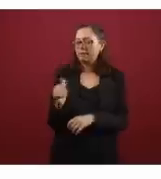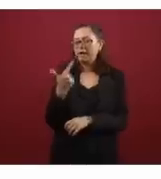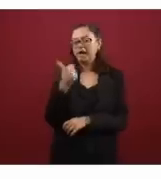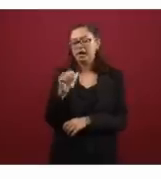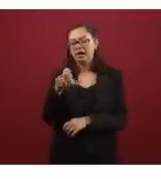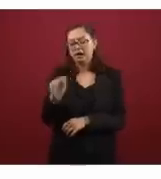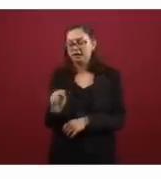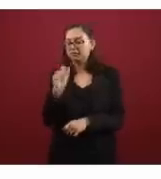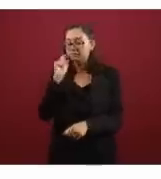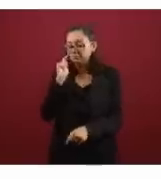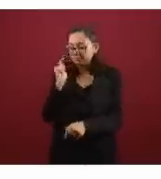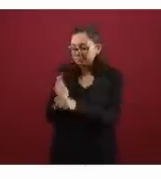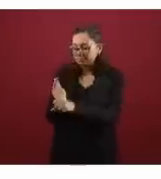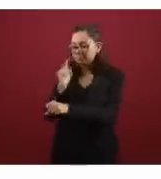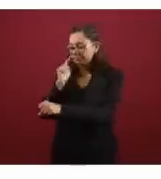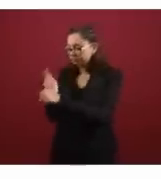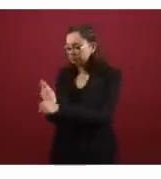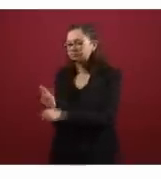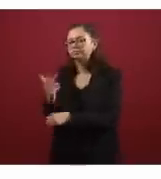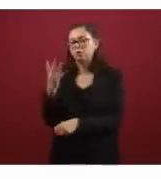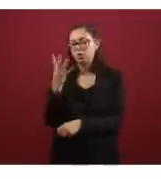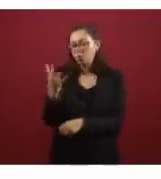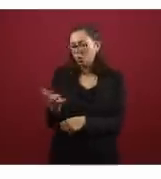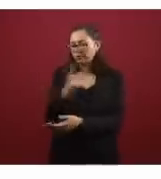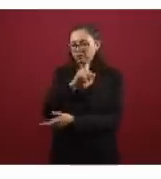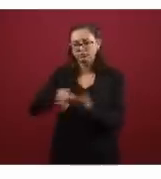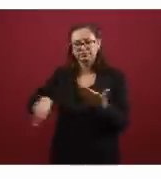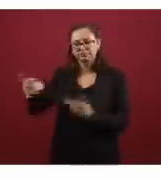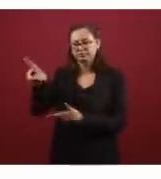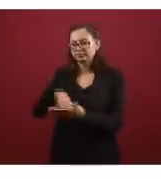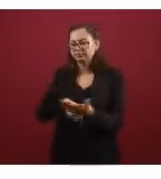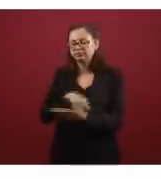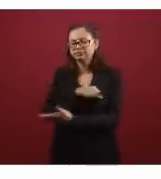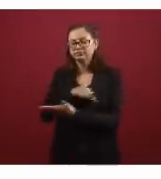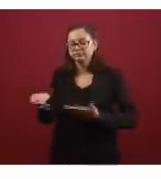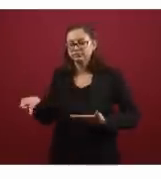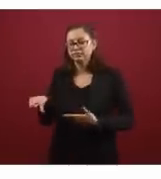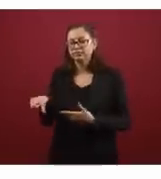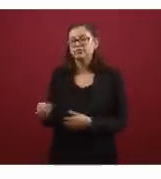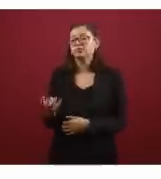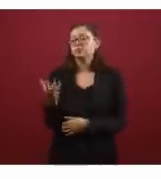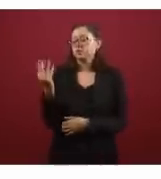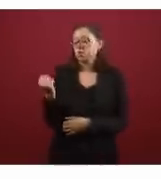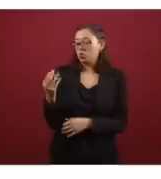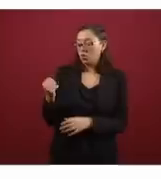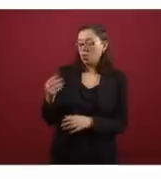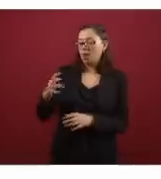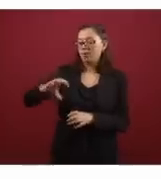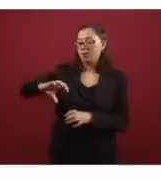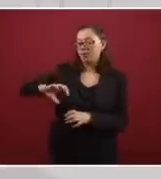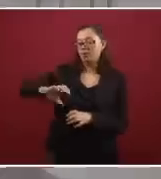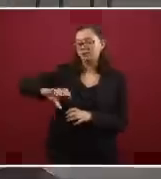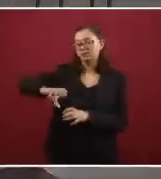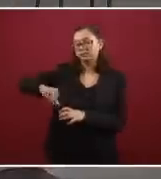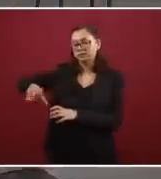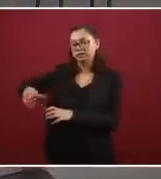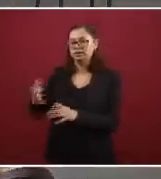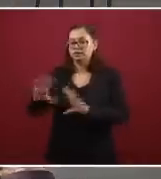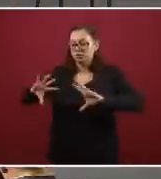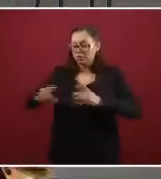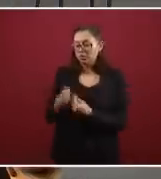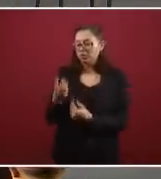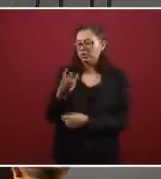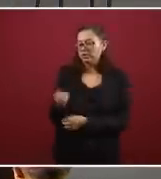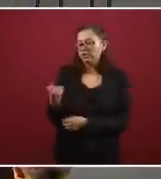con la norma. Y de 9 lotes de cilindros que verificamos, 315 cilindros en total,